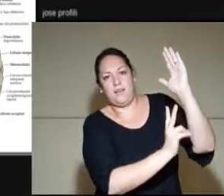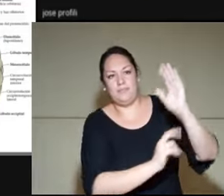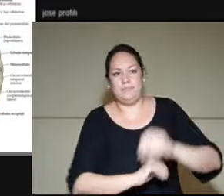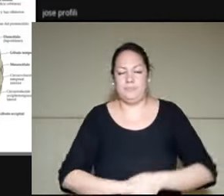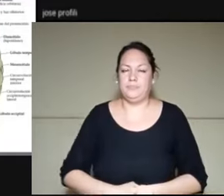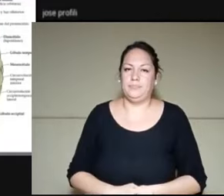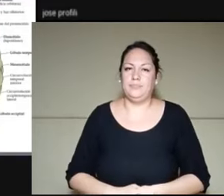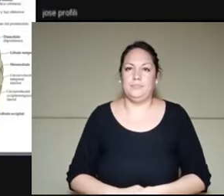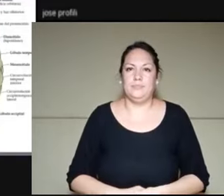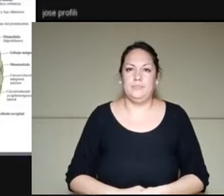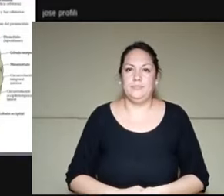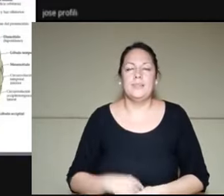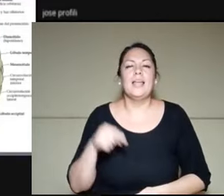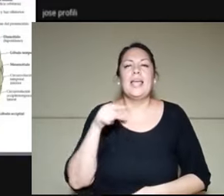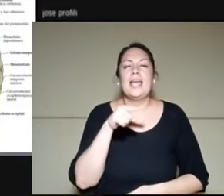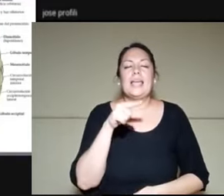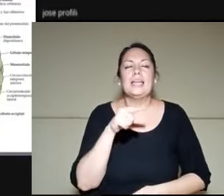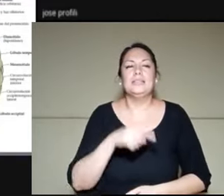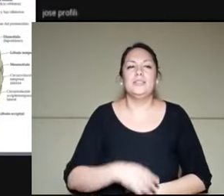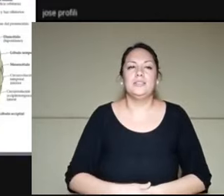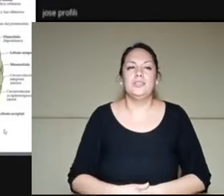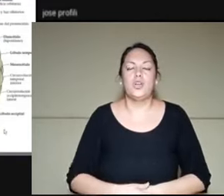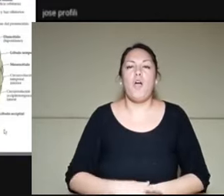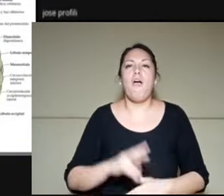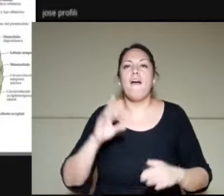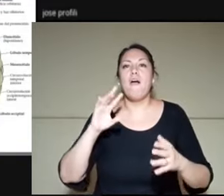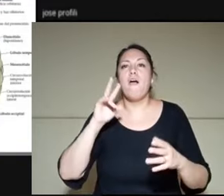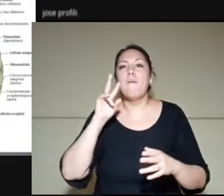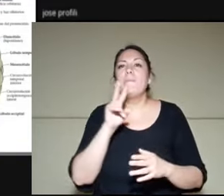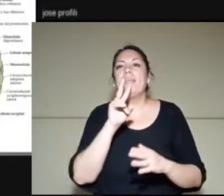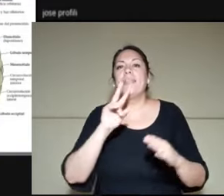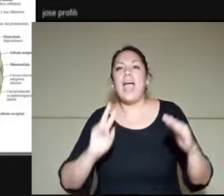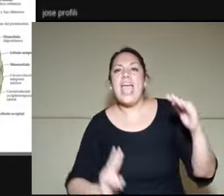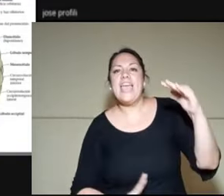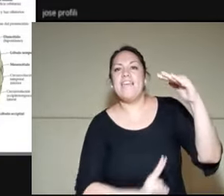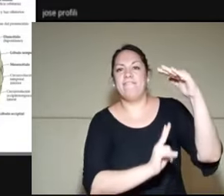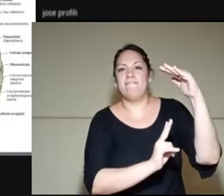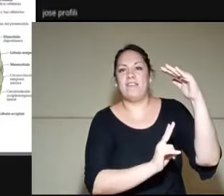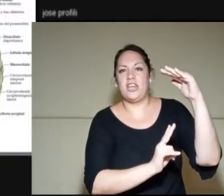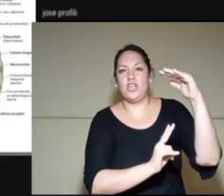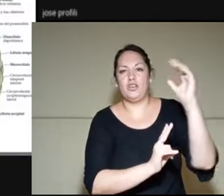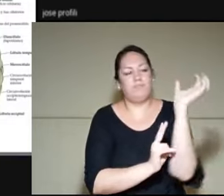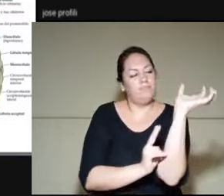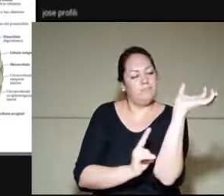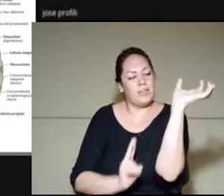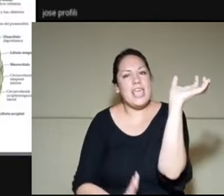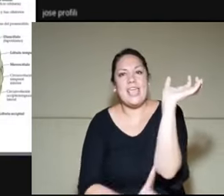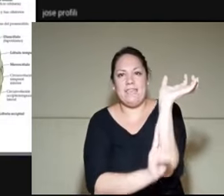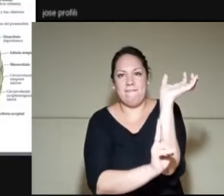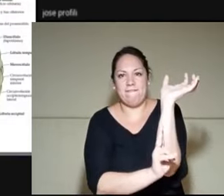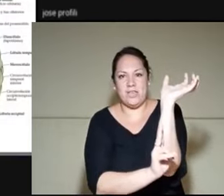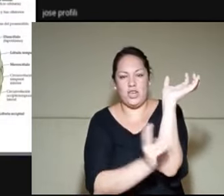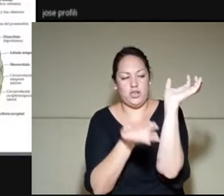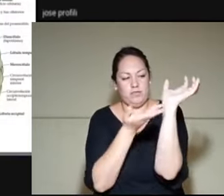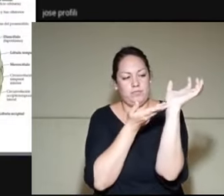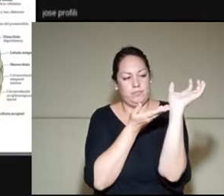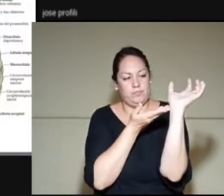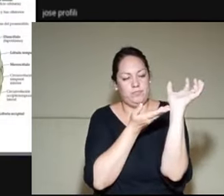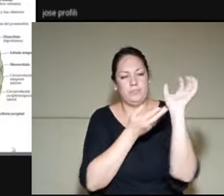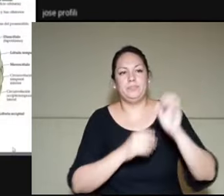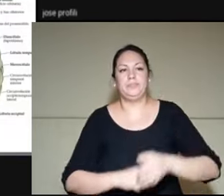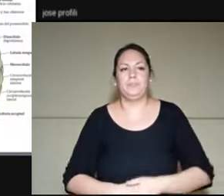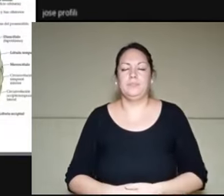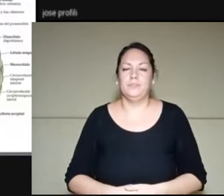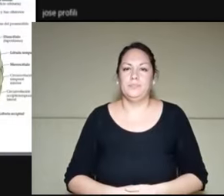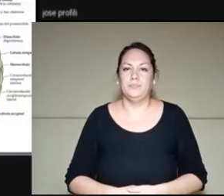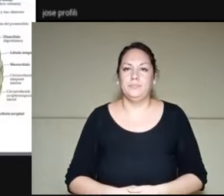cortado. Entonces, esta es una vista inferior, ¿eh? De la cara inferior del